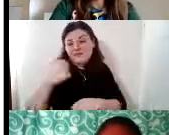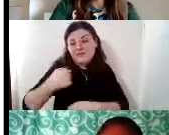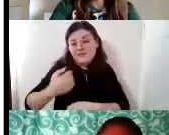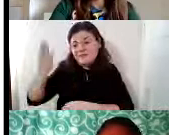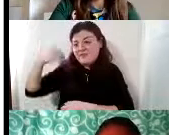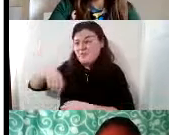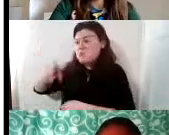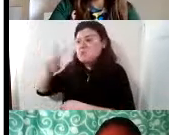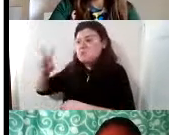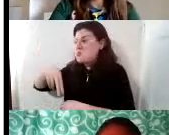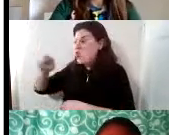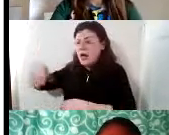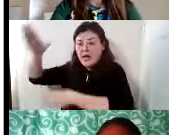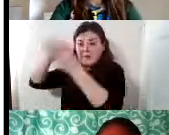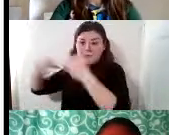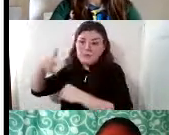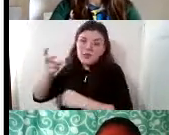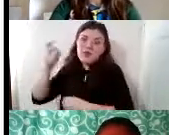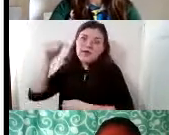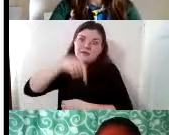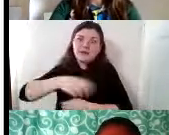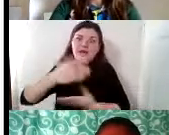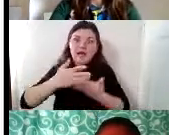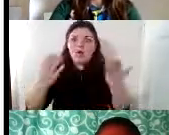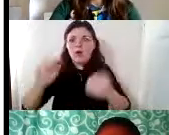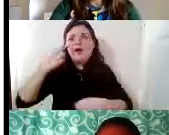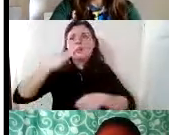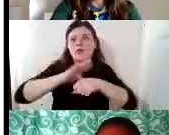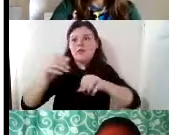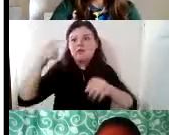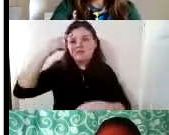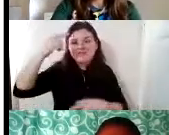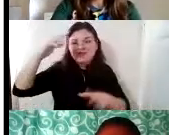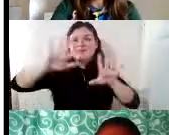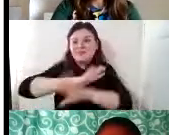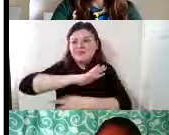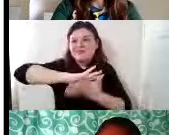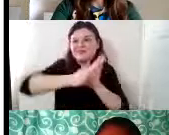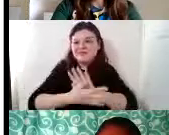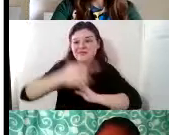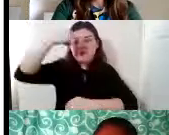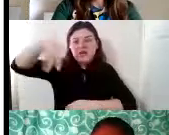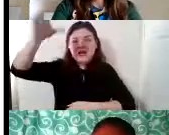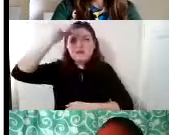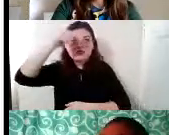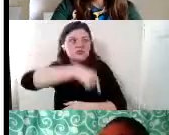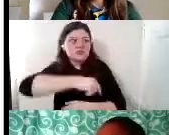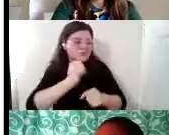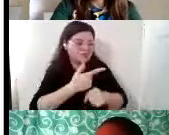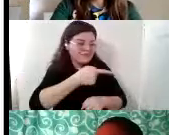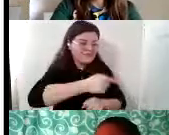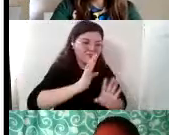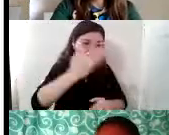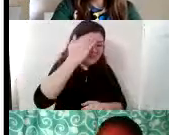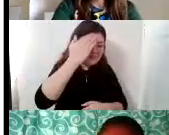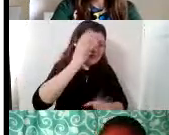no lo aprendí. Pero aquí es donde cabe nuestra responsabilidad como los adultos que somos ahorita. Si ya lo identifico, ya lo conozco, ya